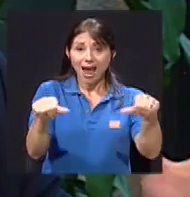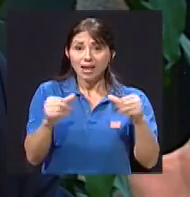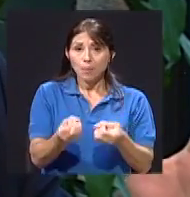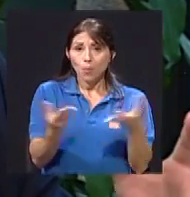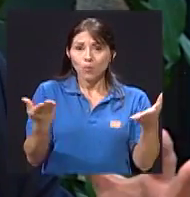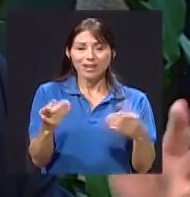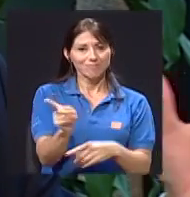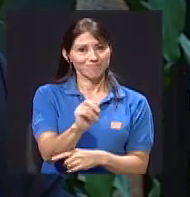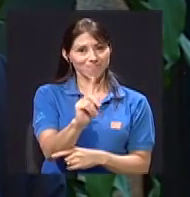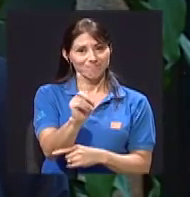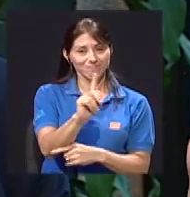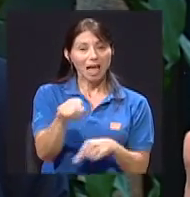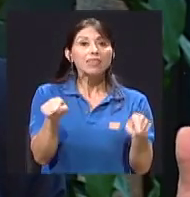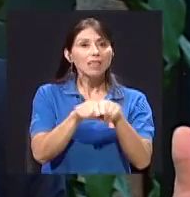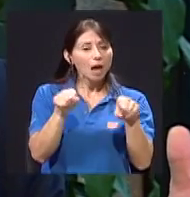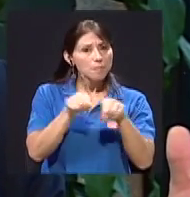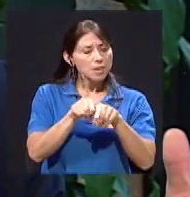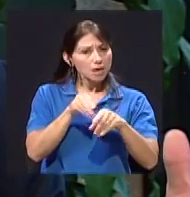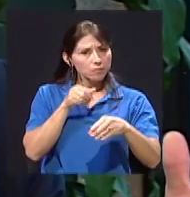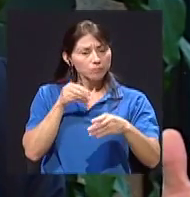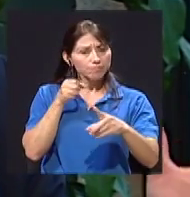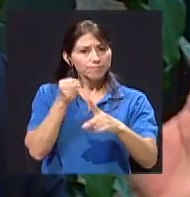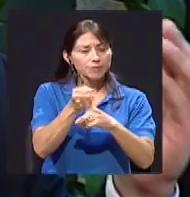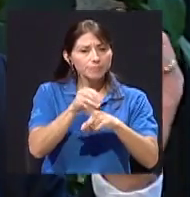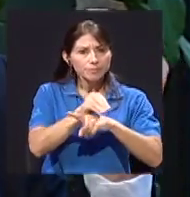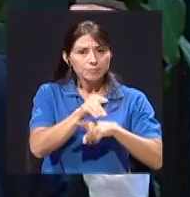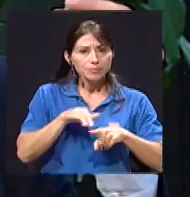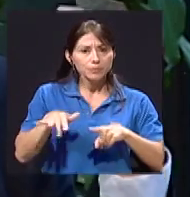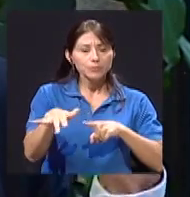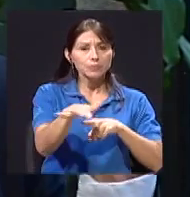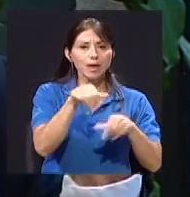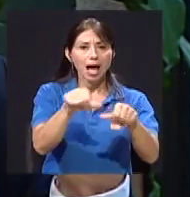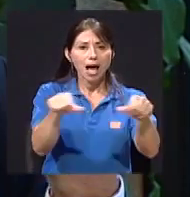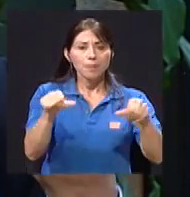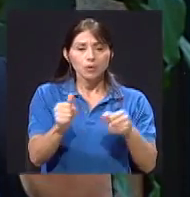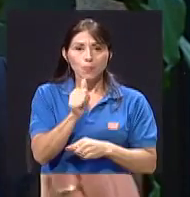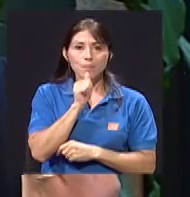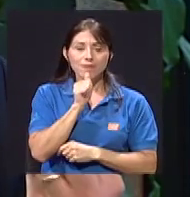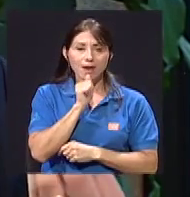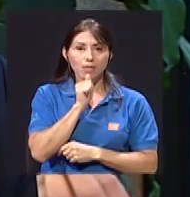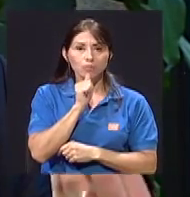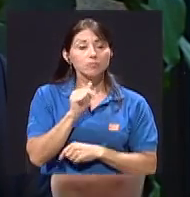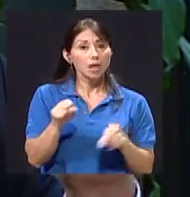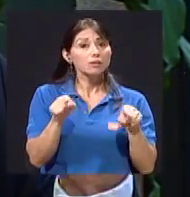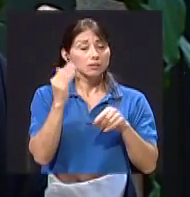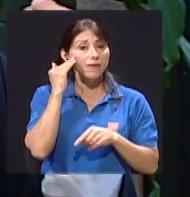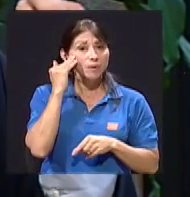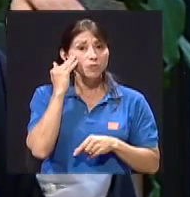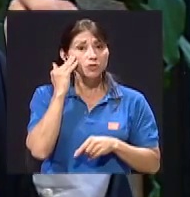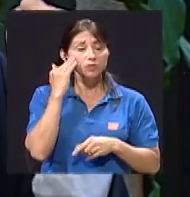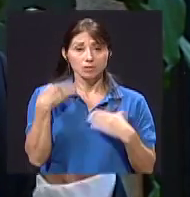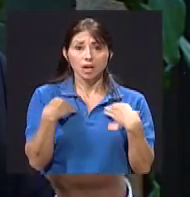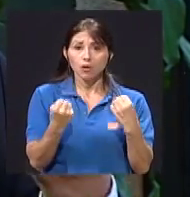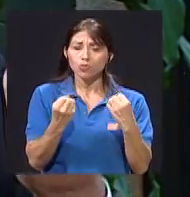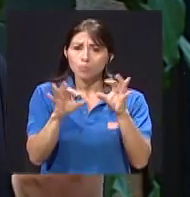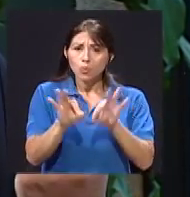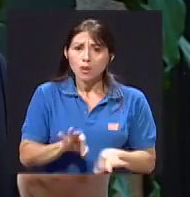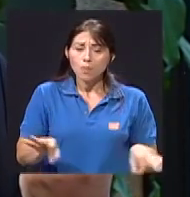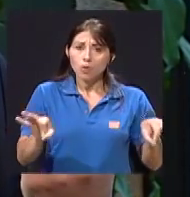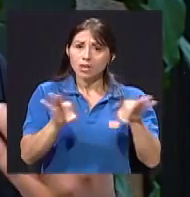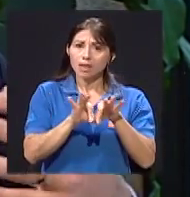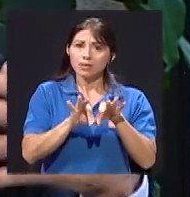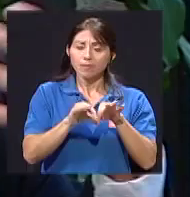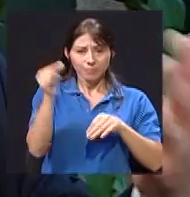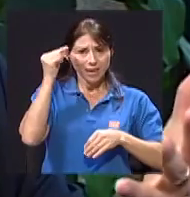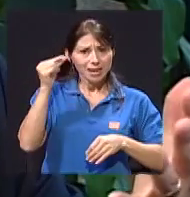tienen injerencia importante y participación en el ámbito privado. Todos sabemos que la salud es un bien muy preciado, que es necesidad y garantía